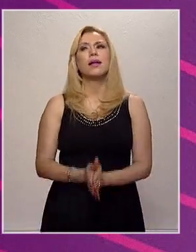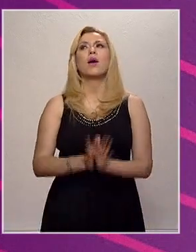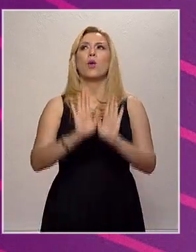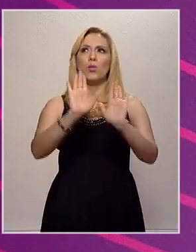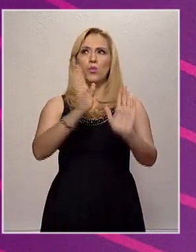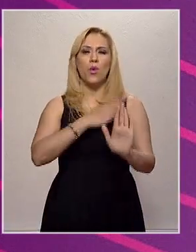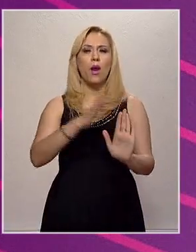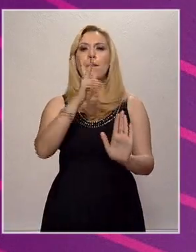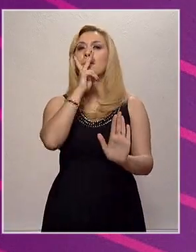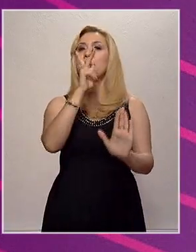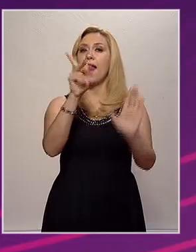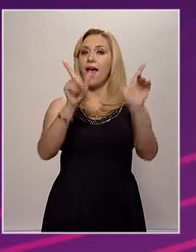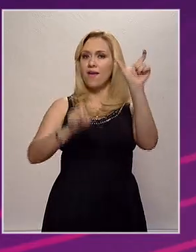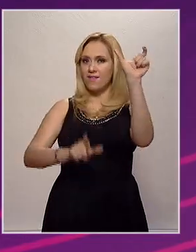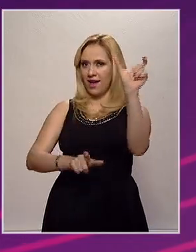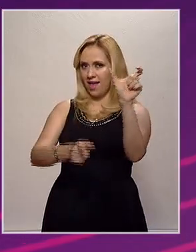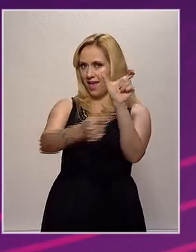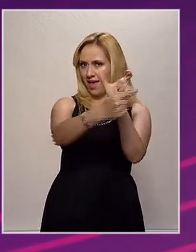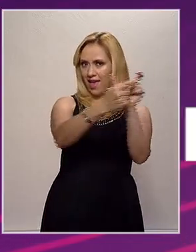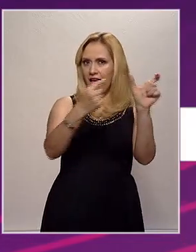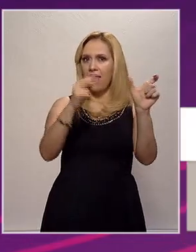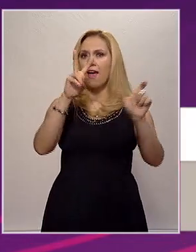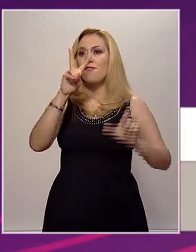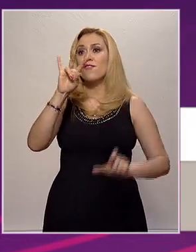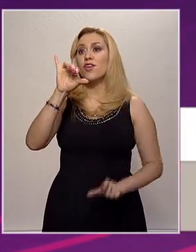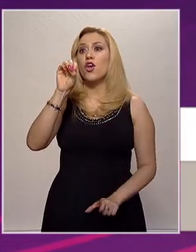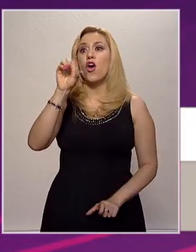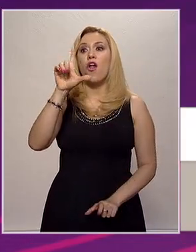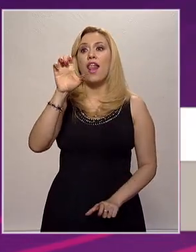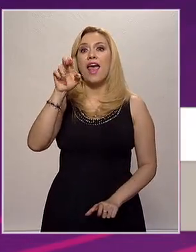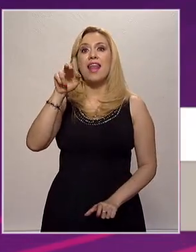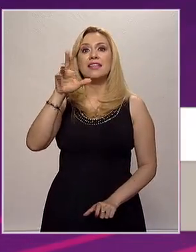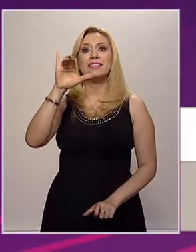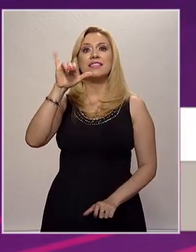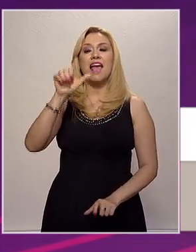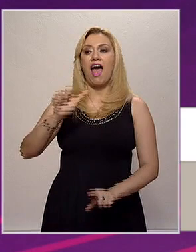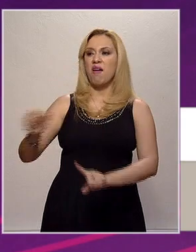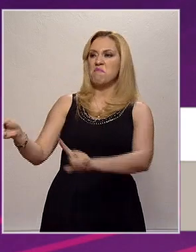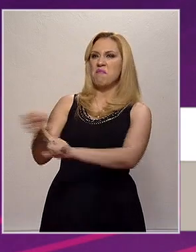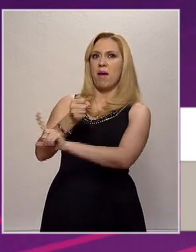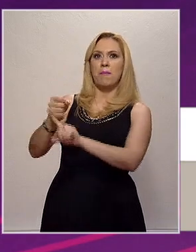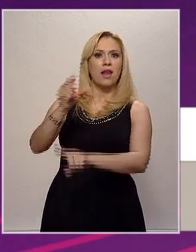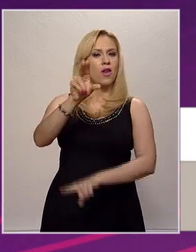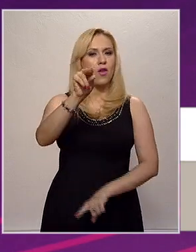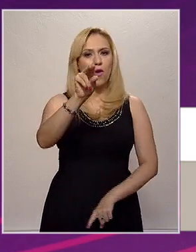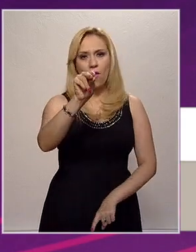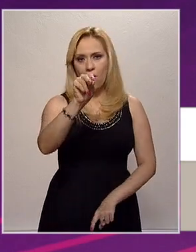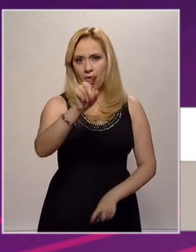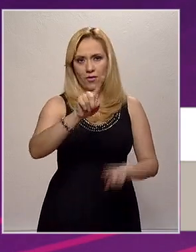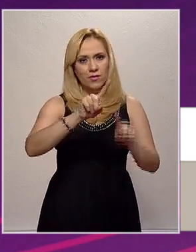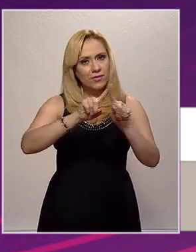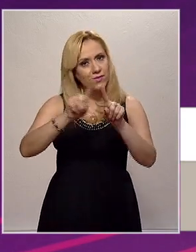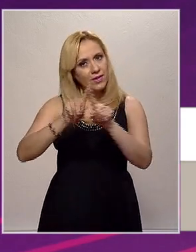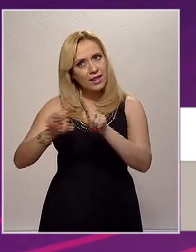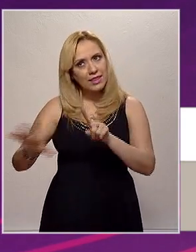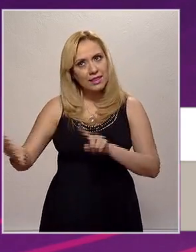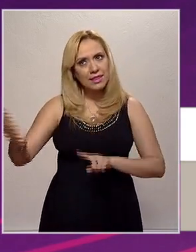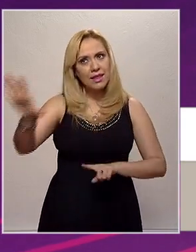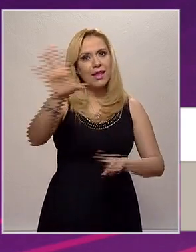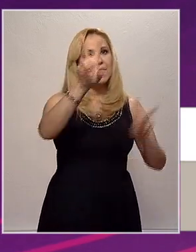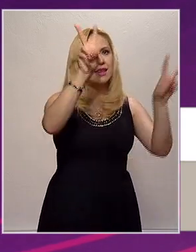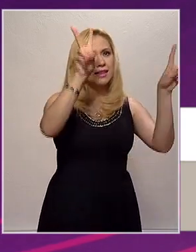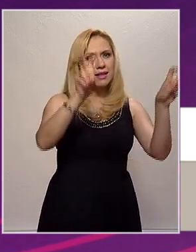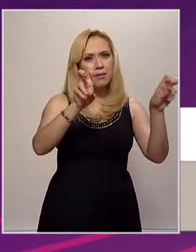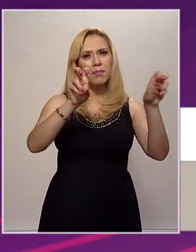término controvertido, pero que ha ido ganando terreno en diversos espacios de lucha,